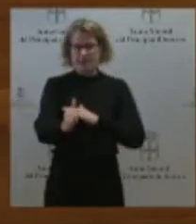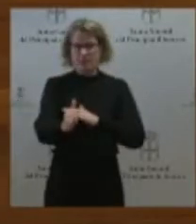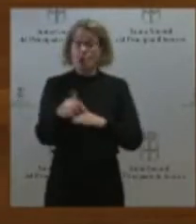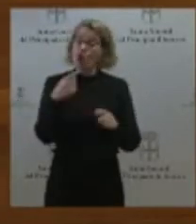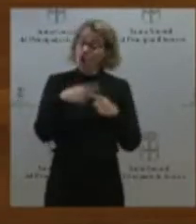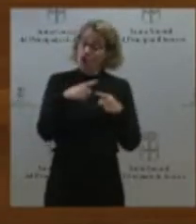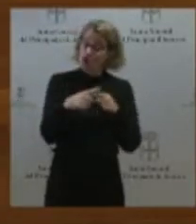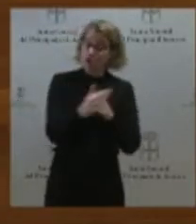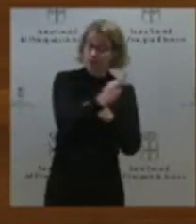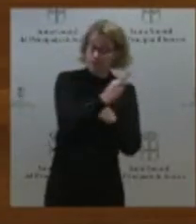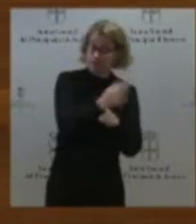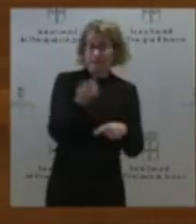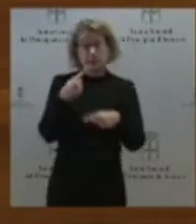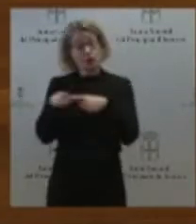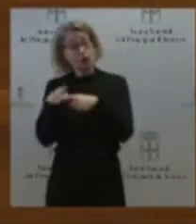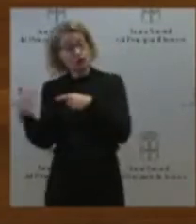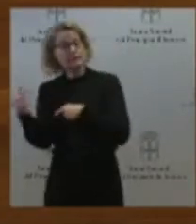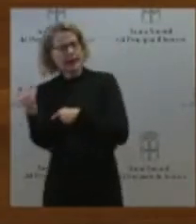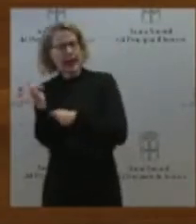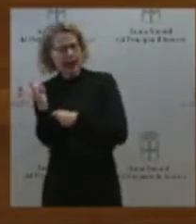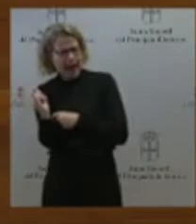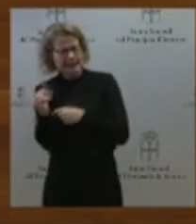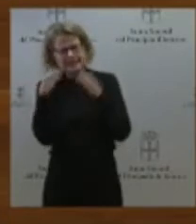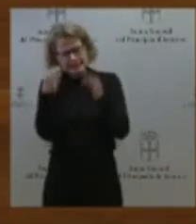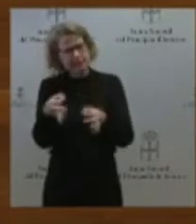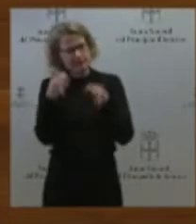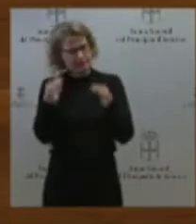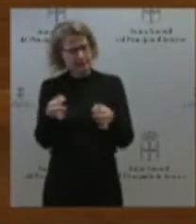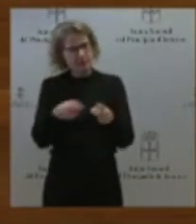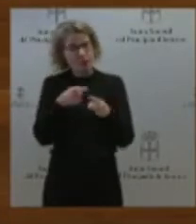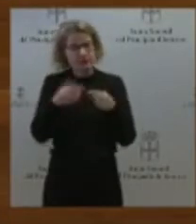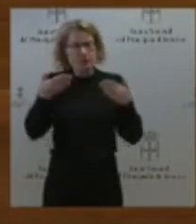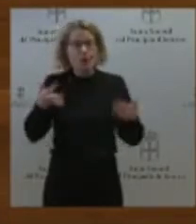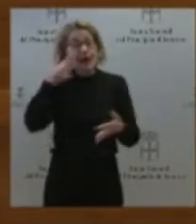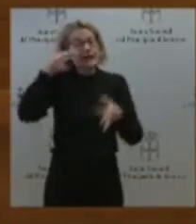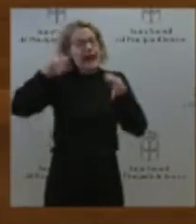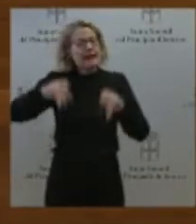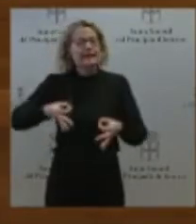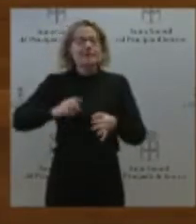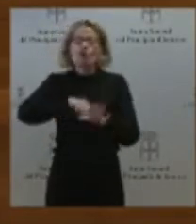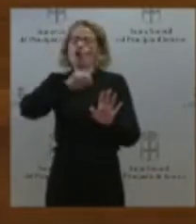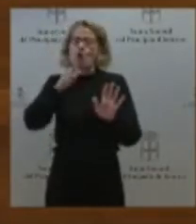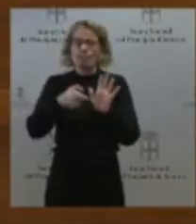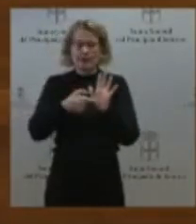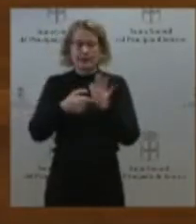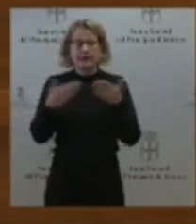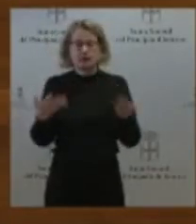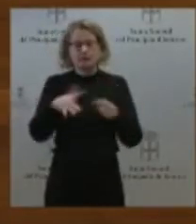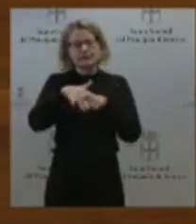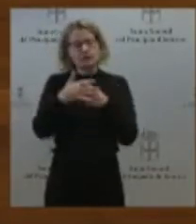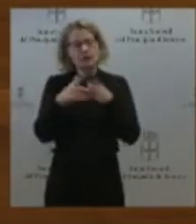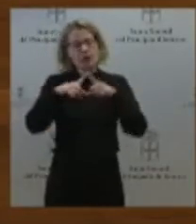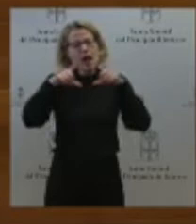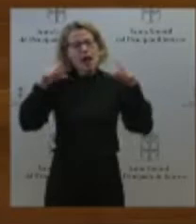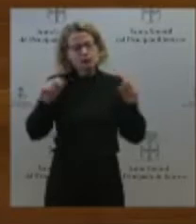la realidad. Por ello, todo análisis riguroso de la situación de Asturias debería conducirnos a desconfiar tanto de los